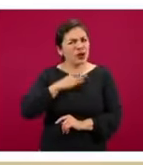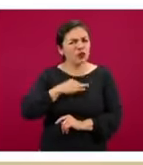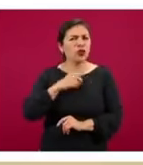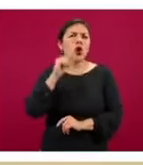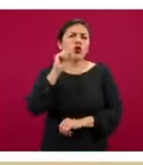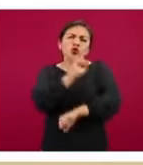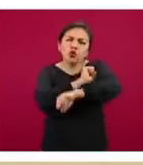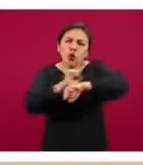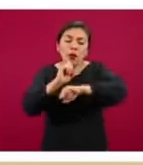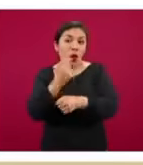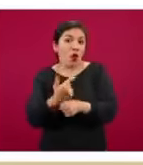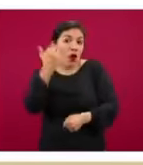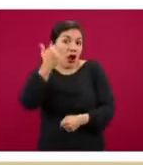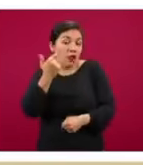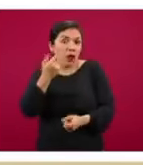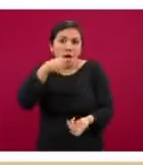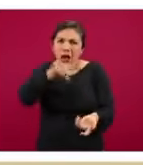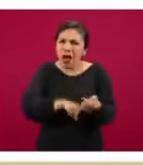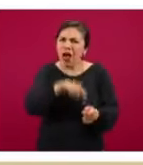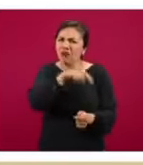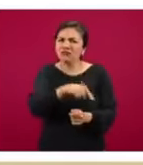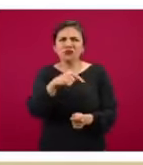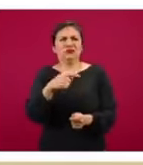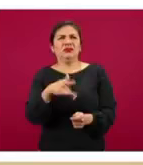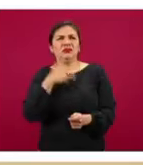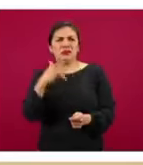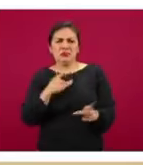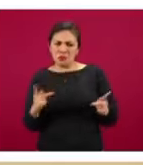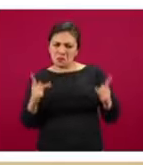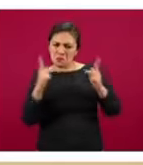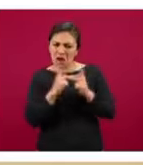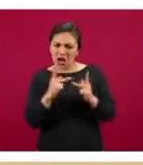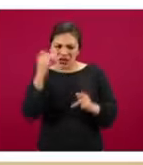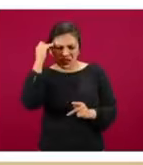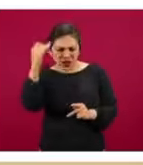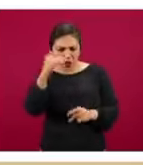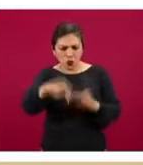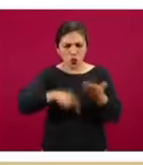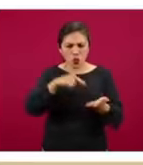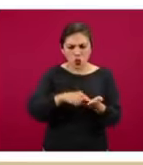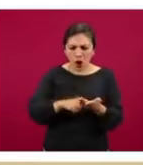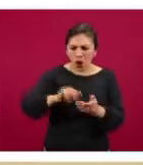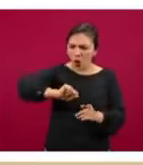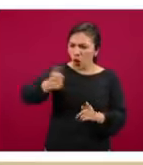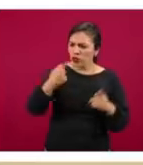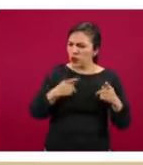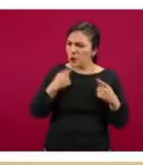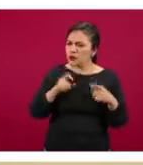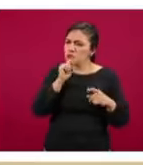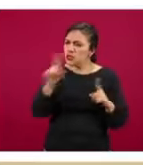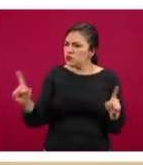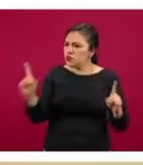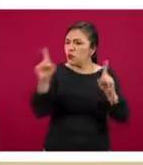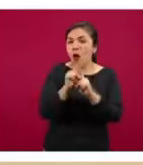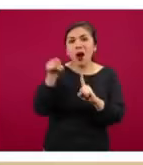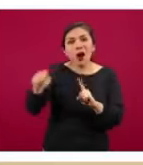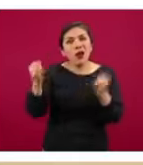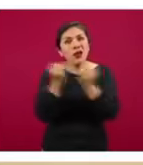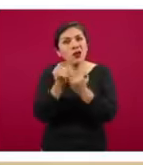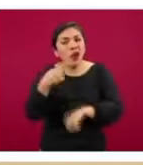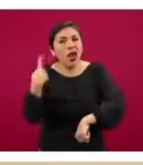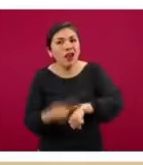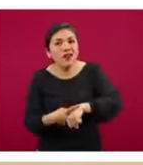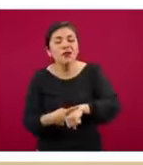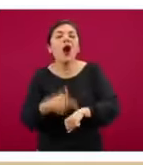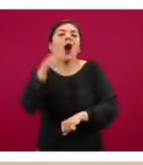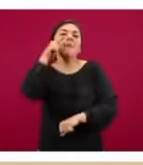sea grave, y se asocia en tiempo, en lugar y en persona con otra persona que tiene enfermedad respiratoria viral, entonces